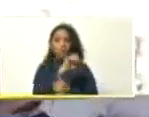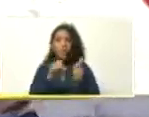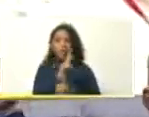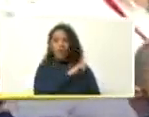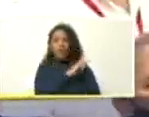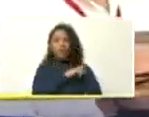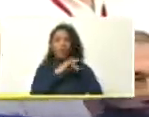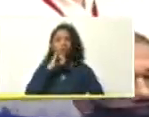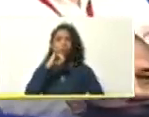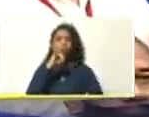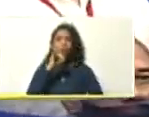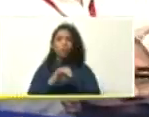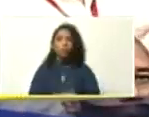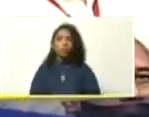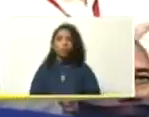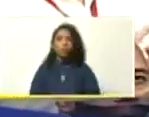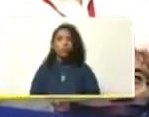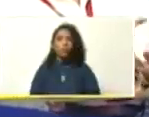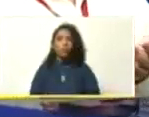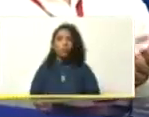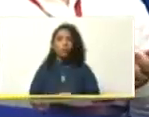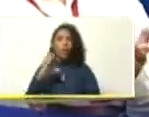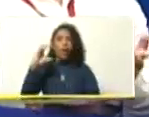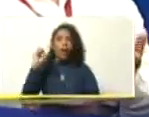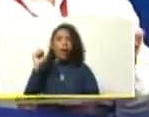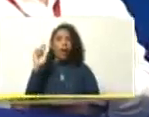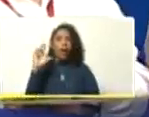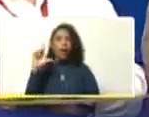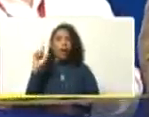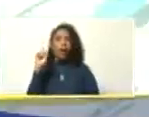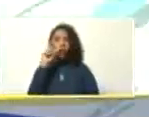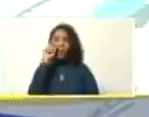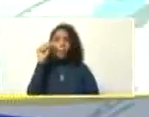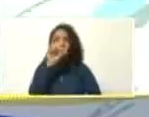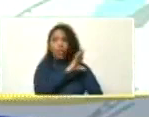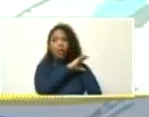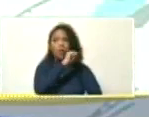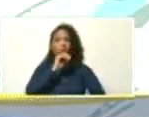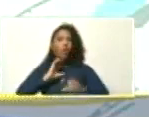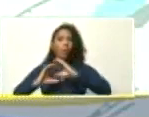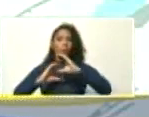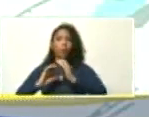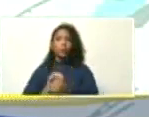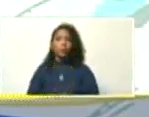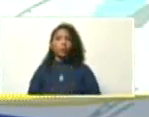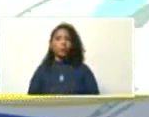oficina de información, a Carlos Rodríguez Echeverri, director de comunicación,